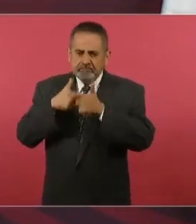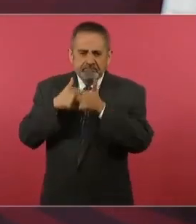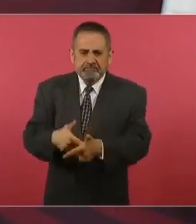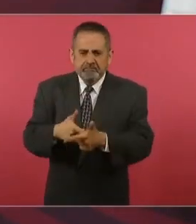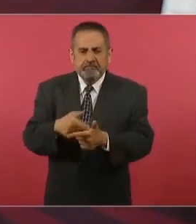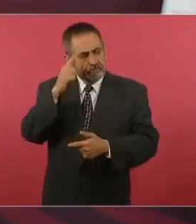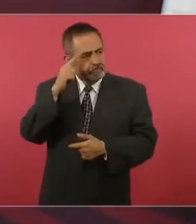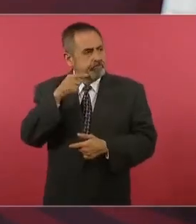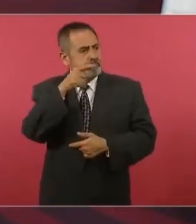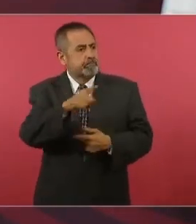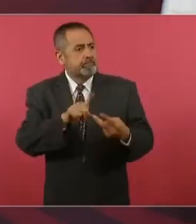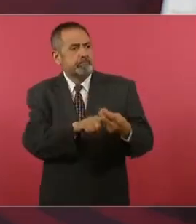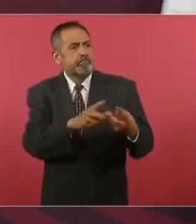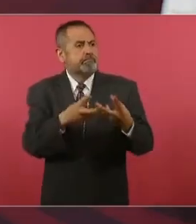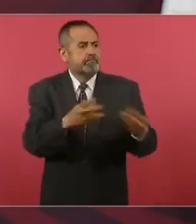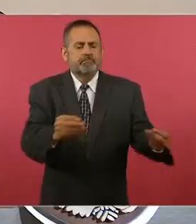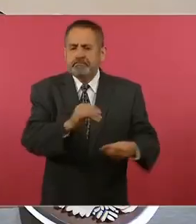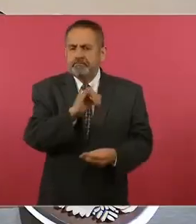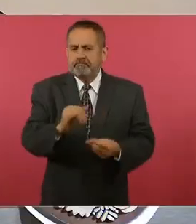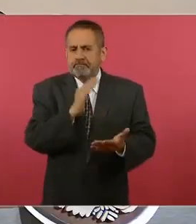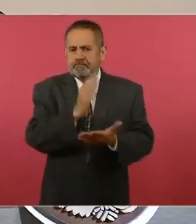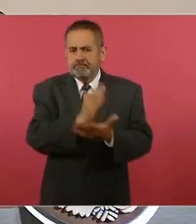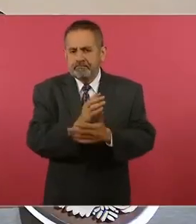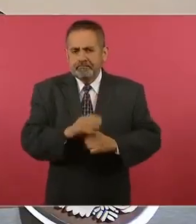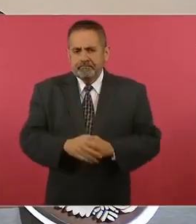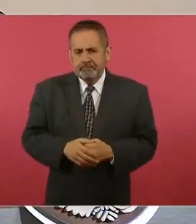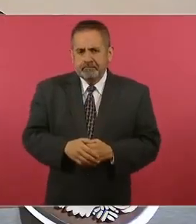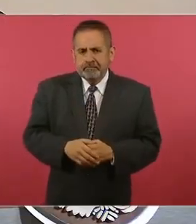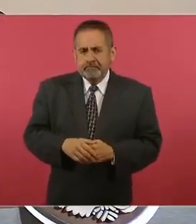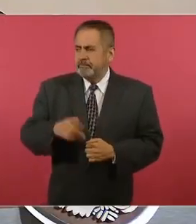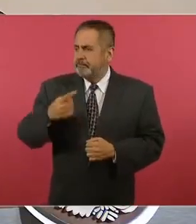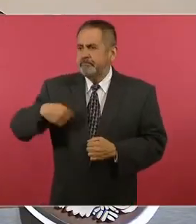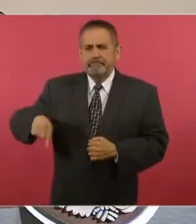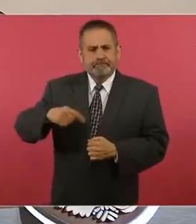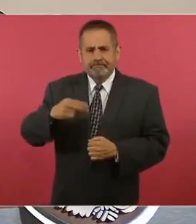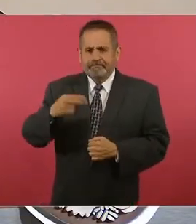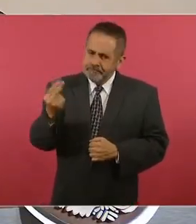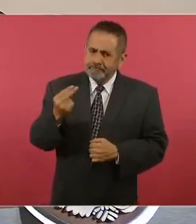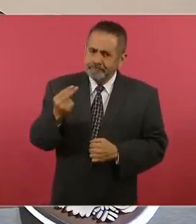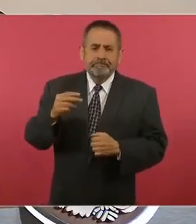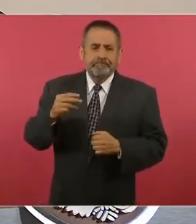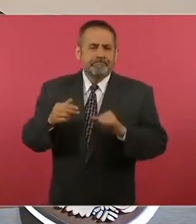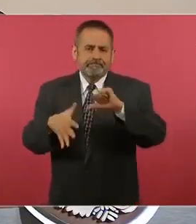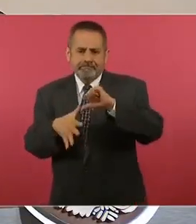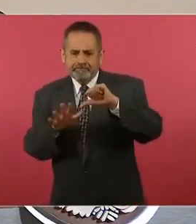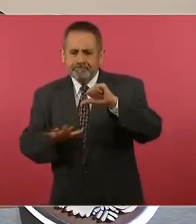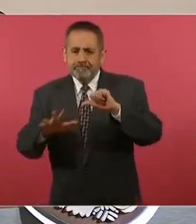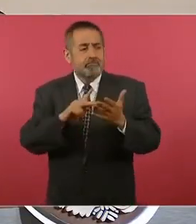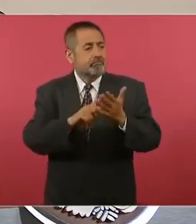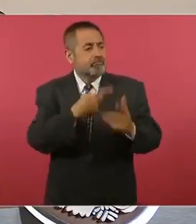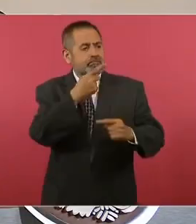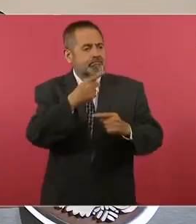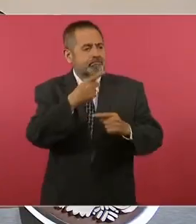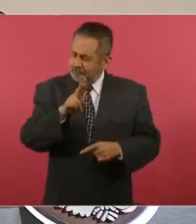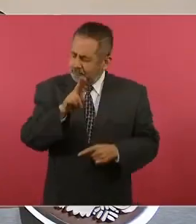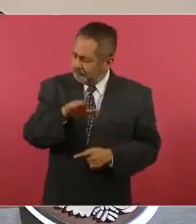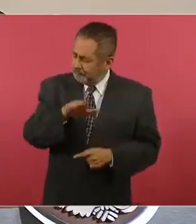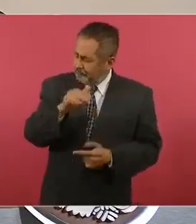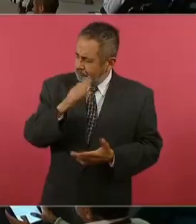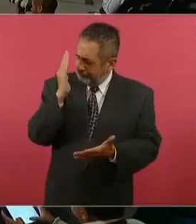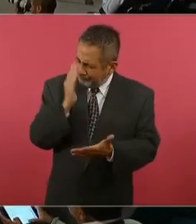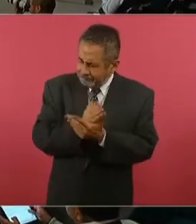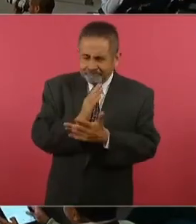a pasar. El nunca más no es una palabra, es una necesidad para todos los pueblos de Latinoamérica. Y yo estoy